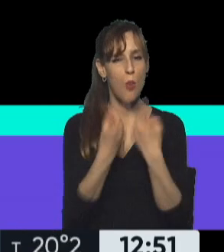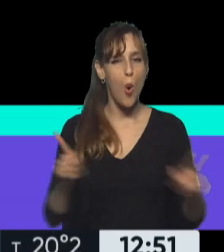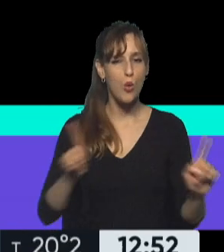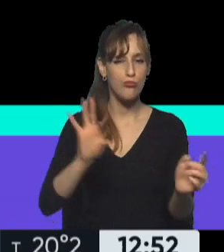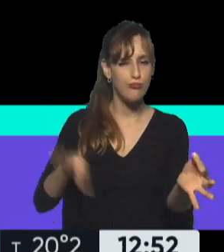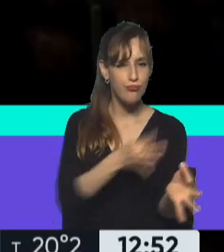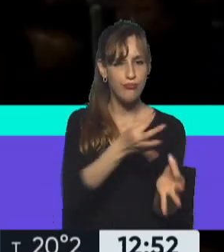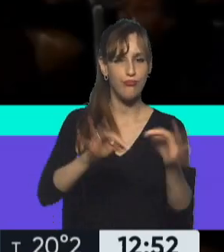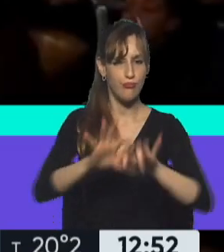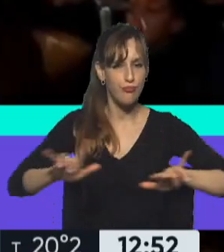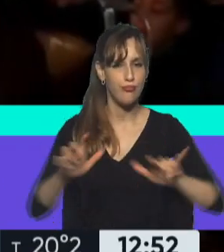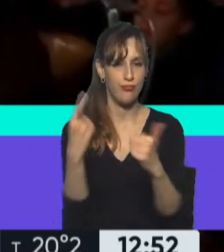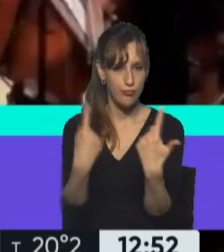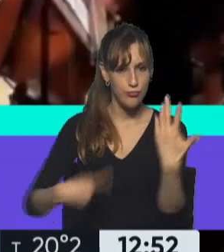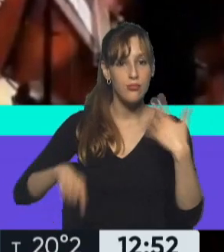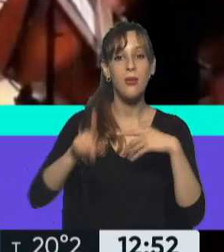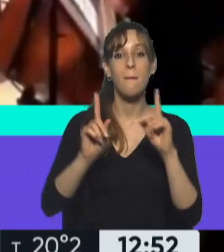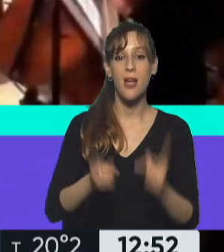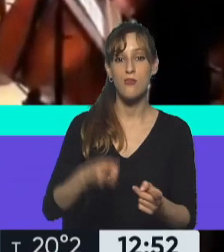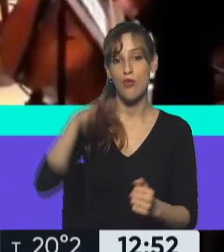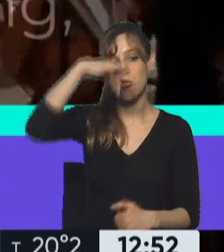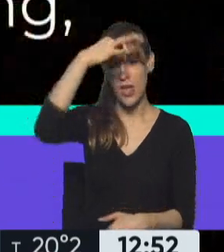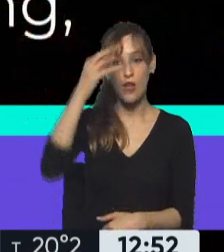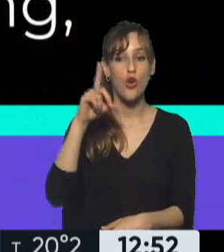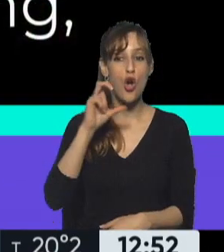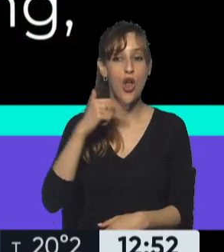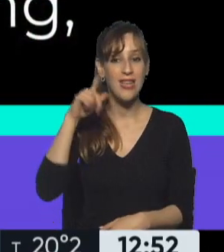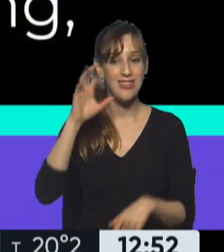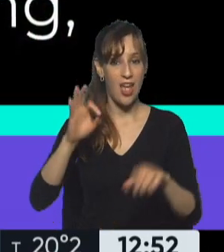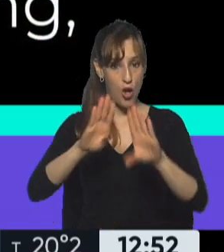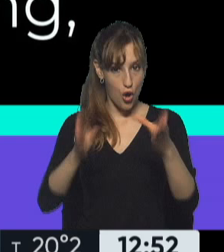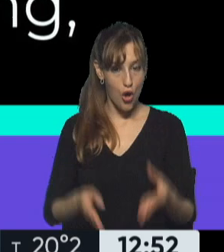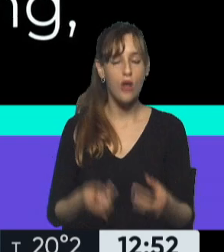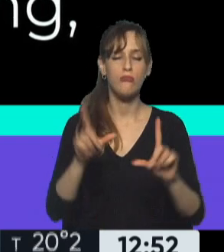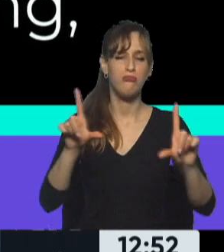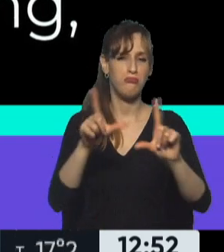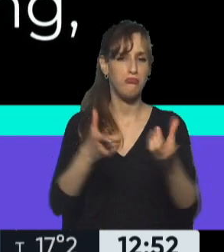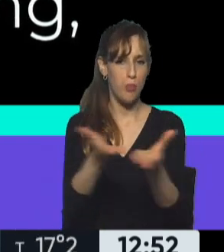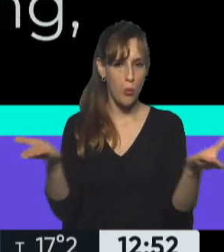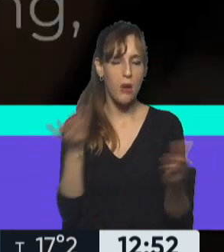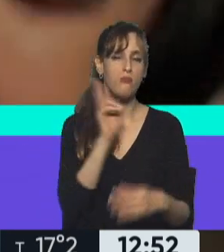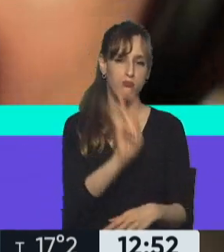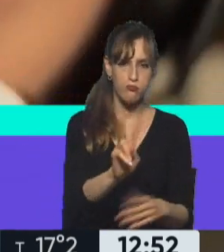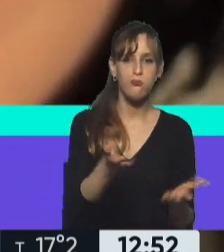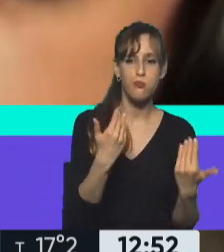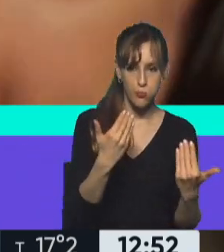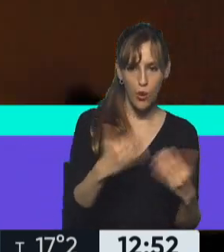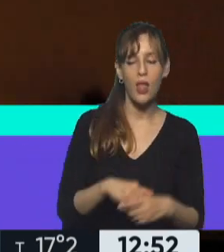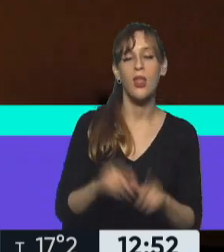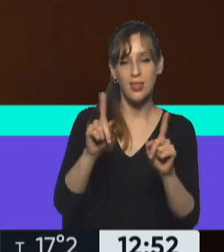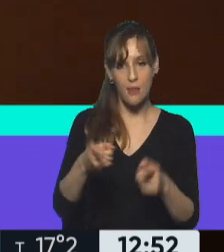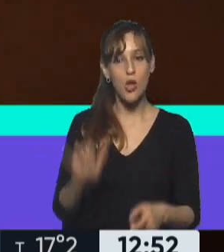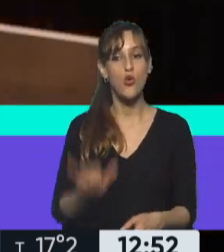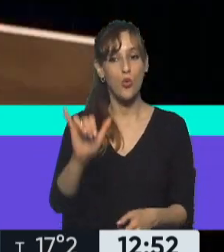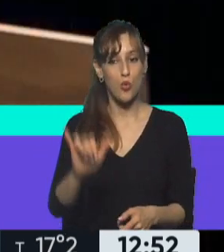se realizará reiteramos en el teatro coliseo y se podrá ver por la propia televisión pública y su canal de youtube como así también se podrá escuchar